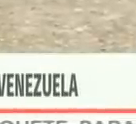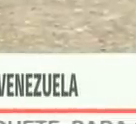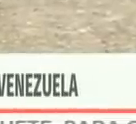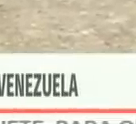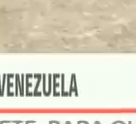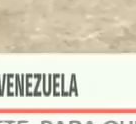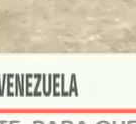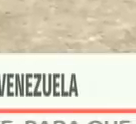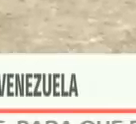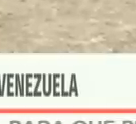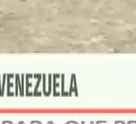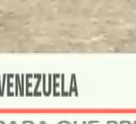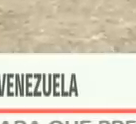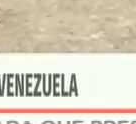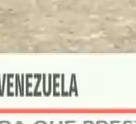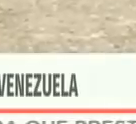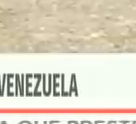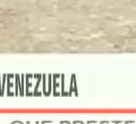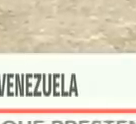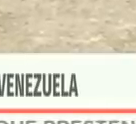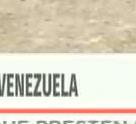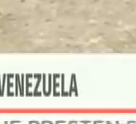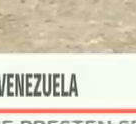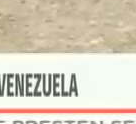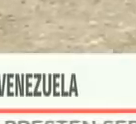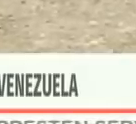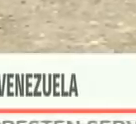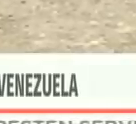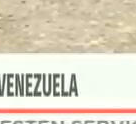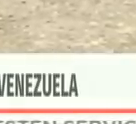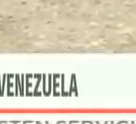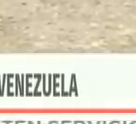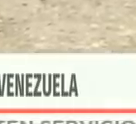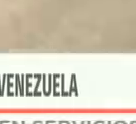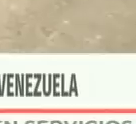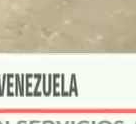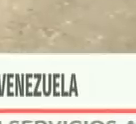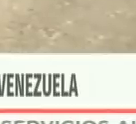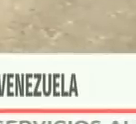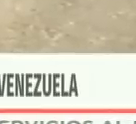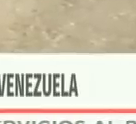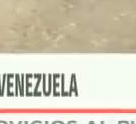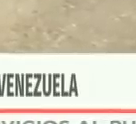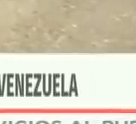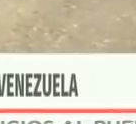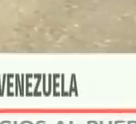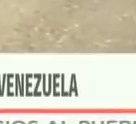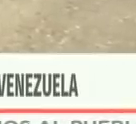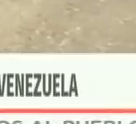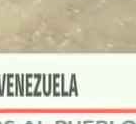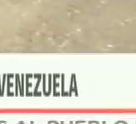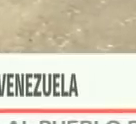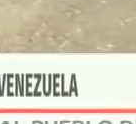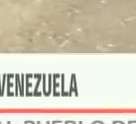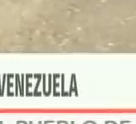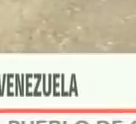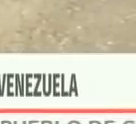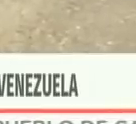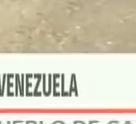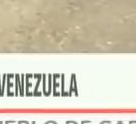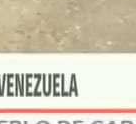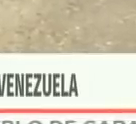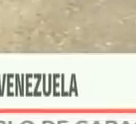dejó aquí las transnacionales abandonados. Hoy los trabajadores, la clase trabajadora, rompiendo el bloqueo, contra el bloqueo que nos